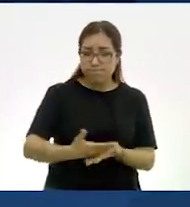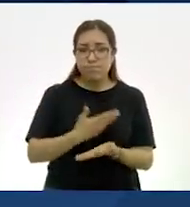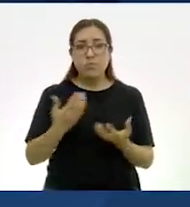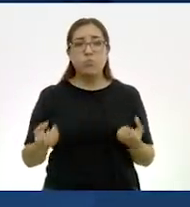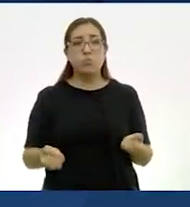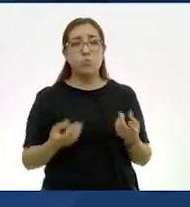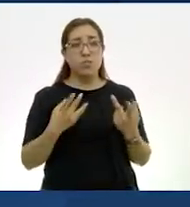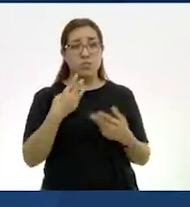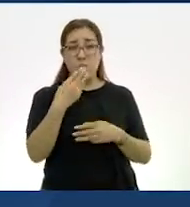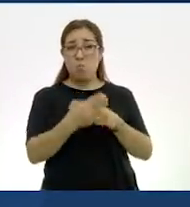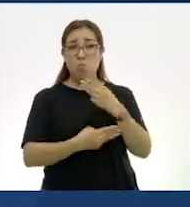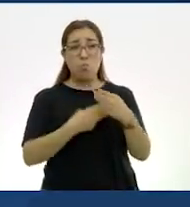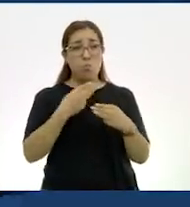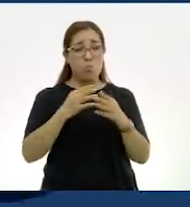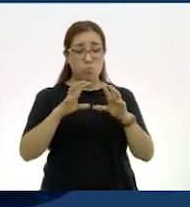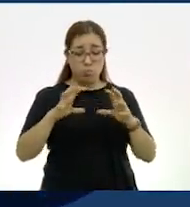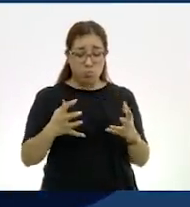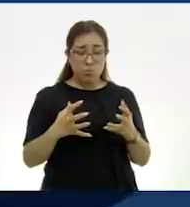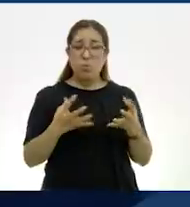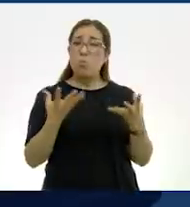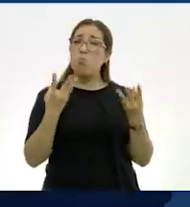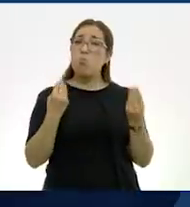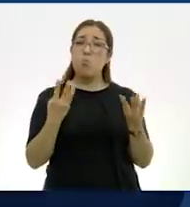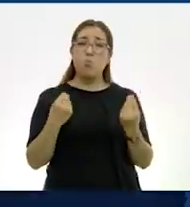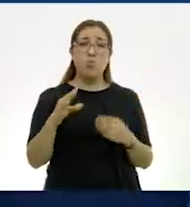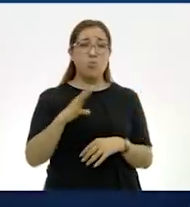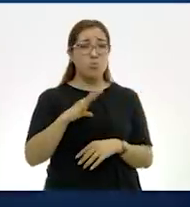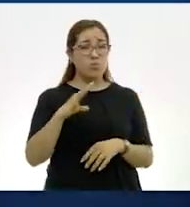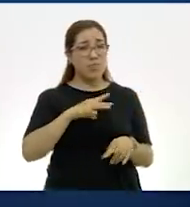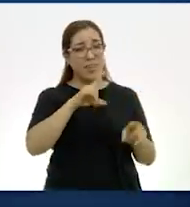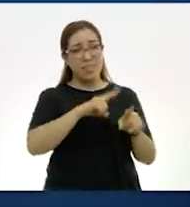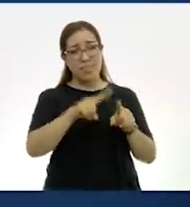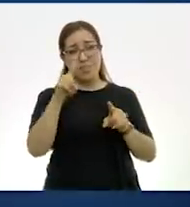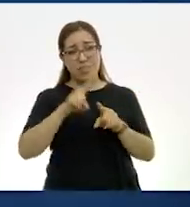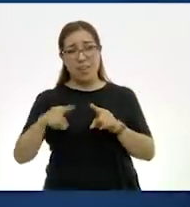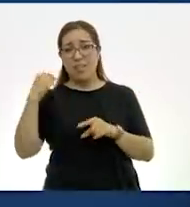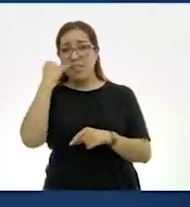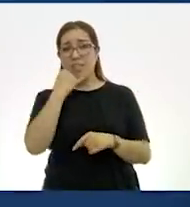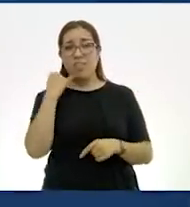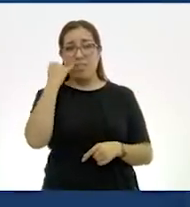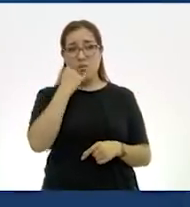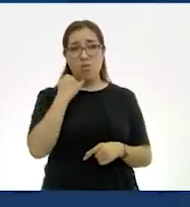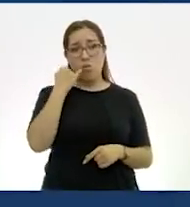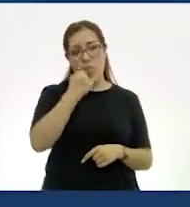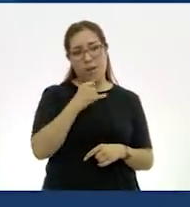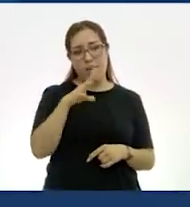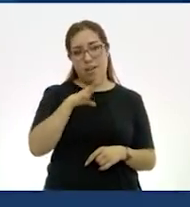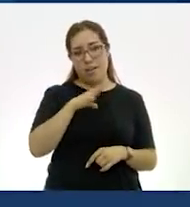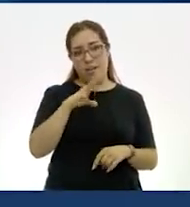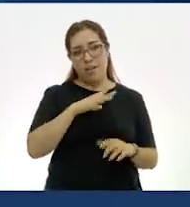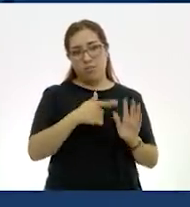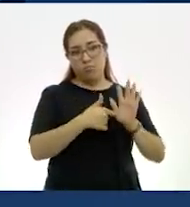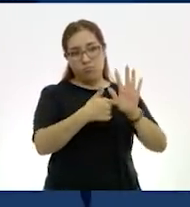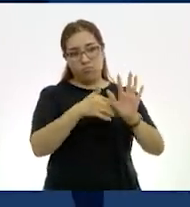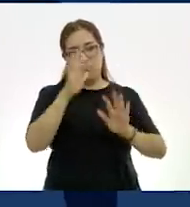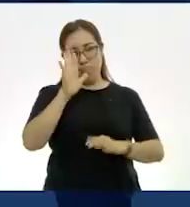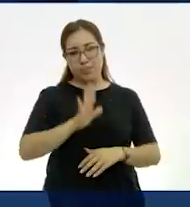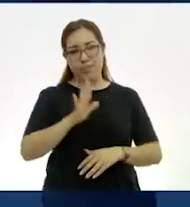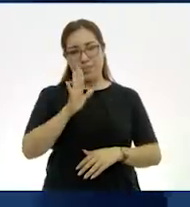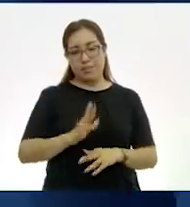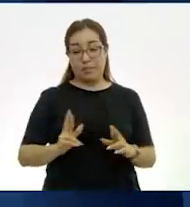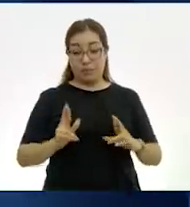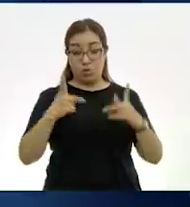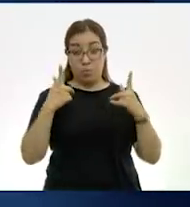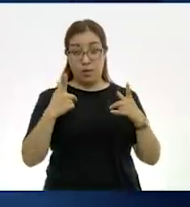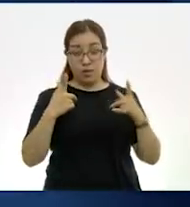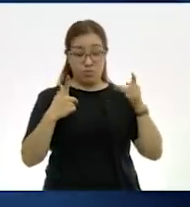muchas tablillas redactadas en lenguas como el acadio, el amita e hitita, además del sumerio. Pero son como un gran rompecabezas porque cada vez que